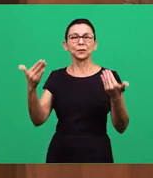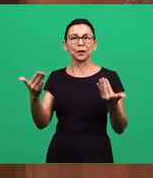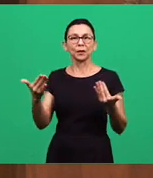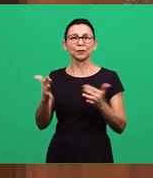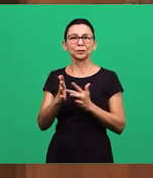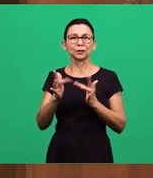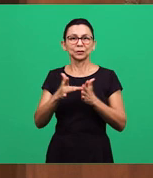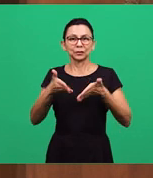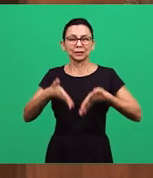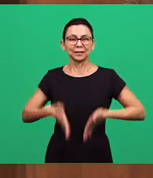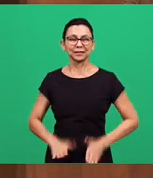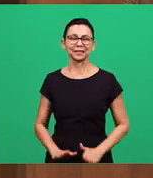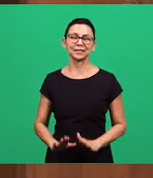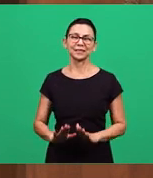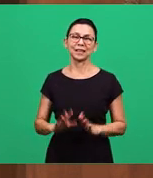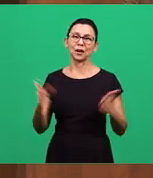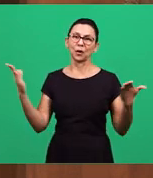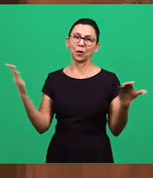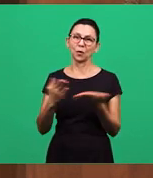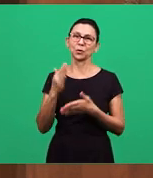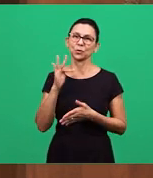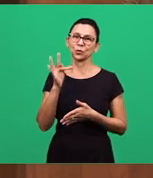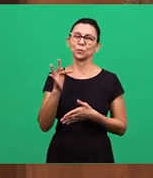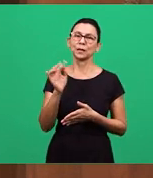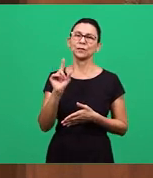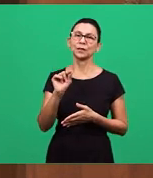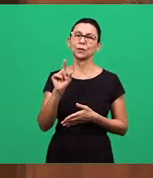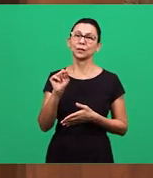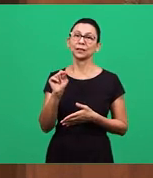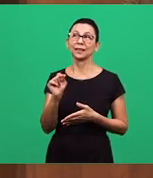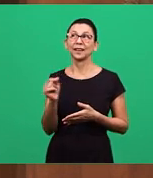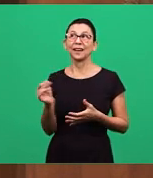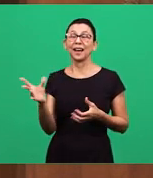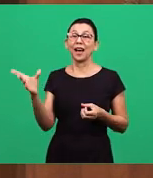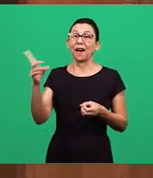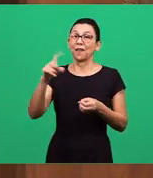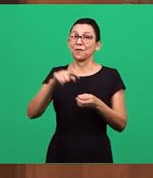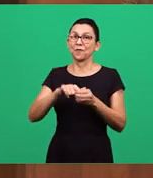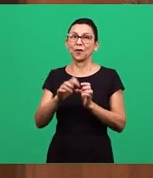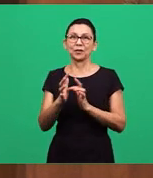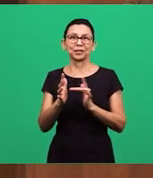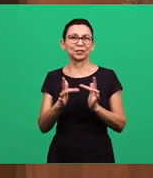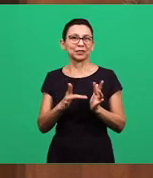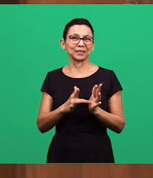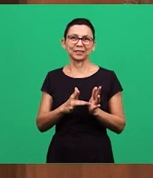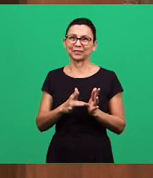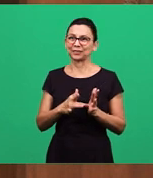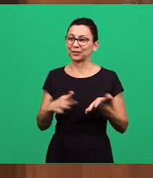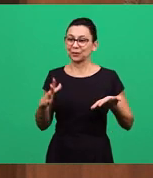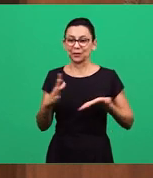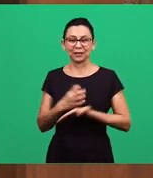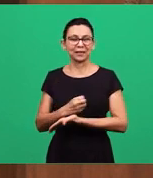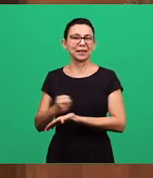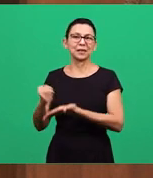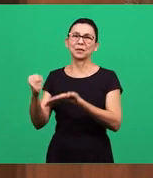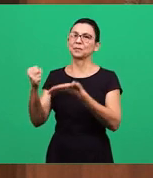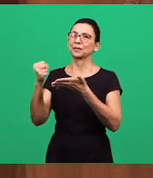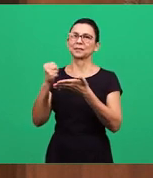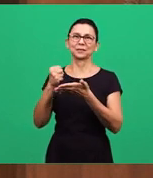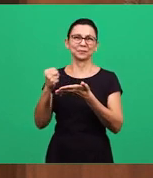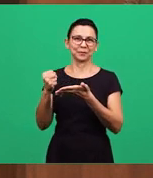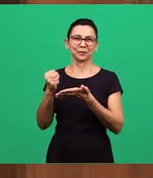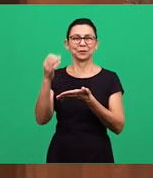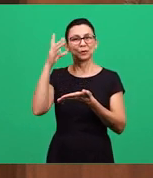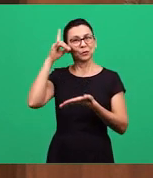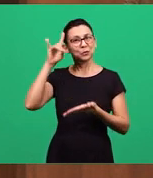nosotros es este momento que estamos viviendo, este momento que antecede al gran día del Señor, el día del arrebatamiento, el